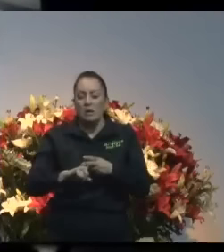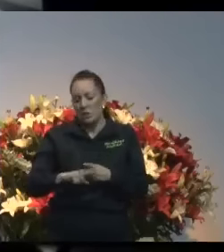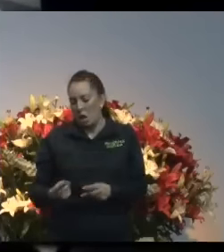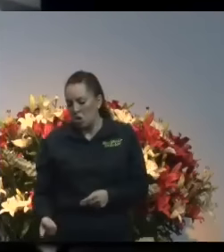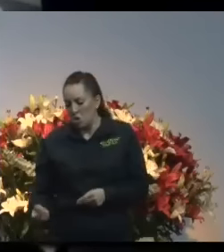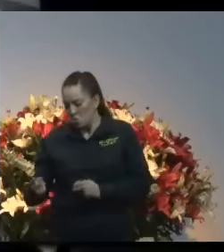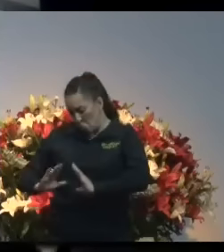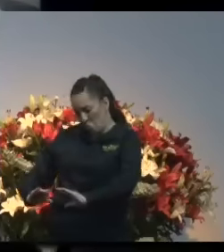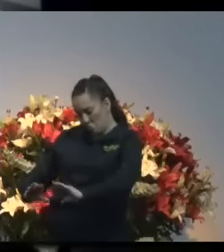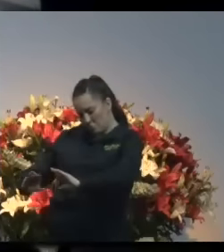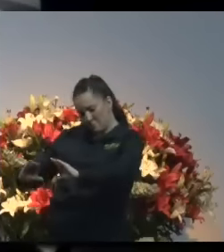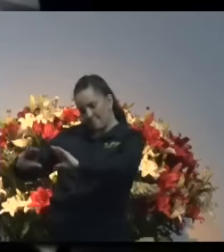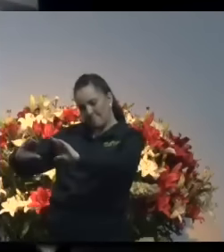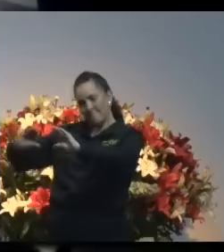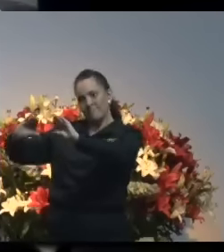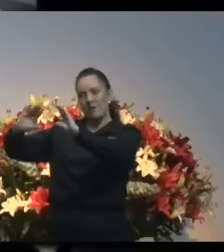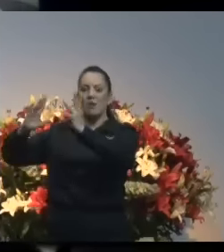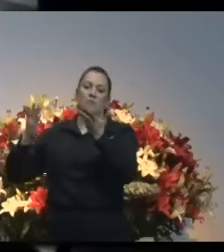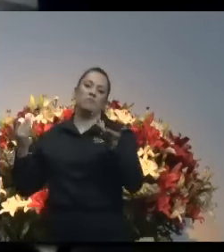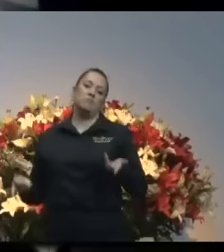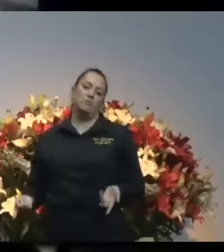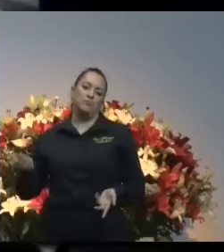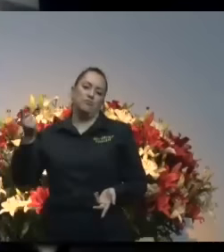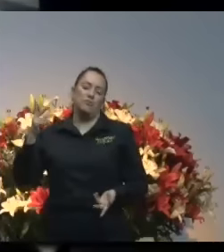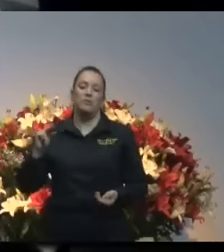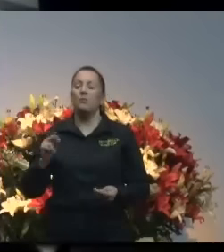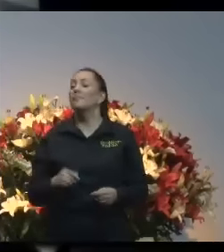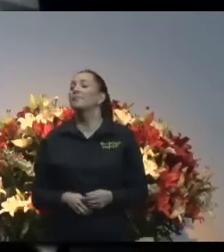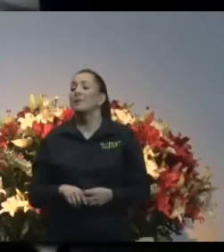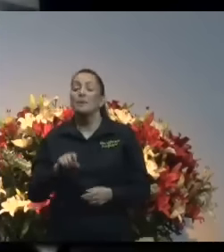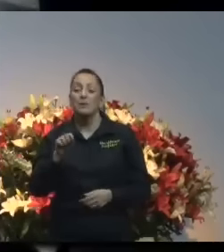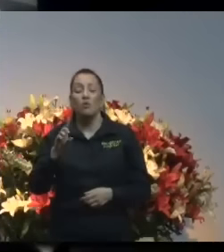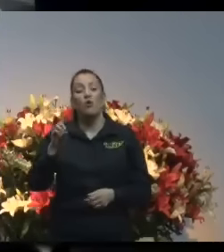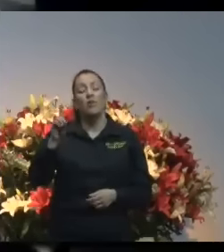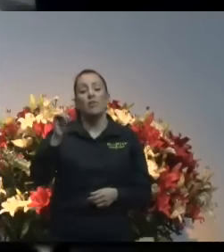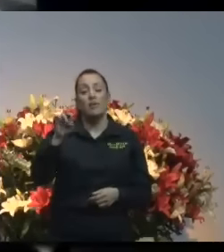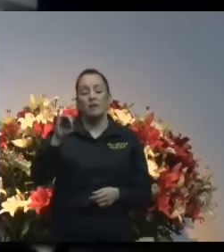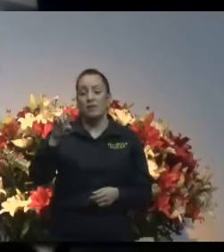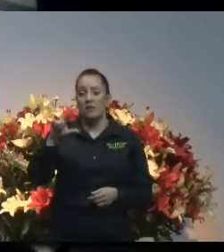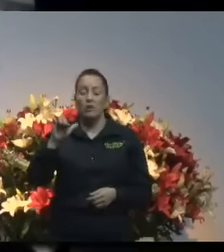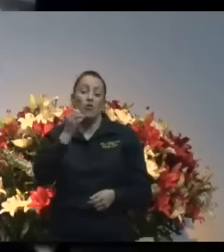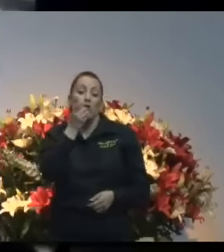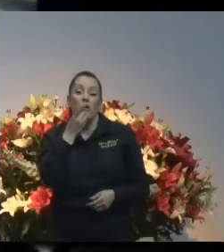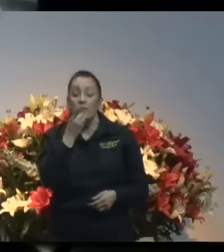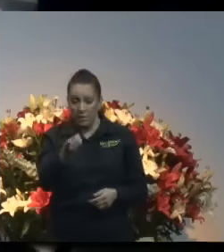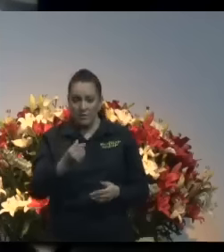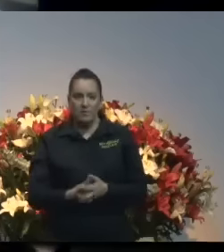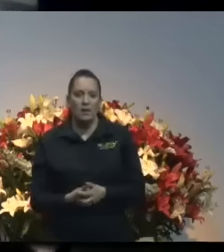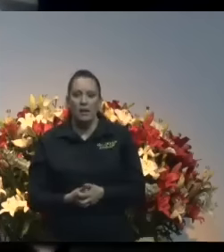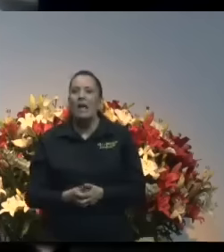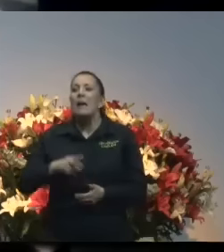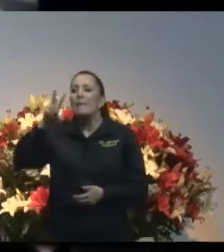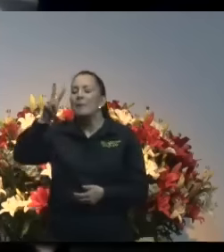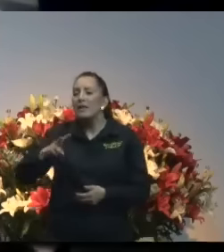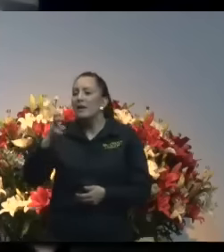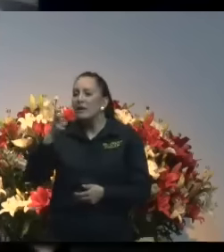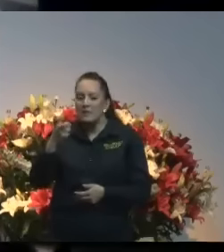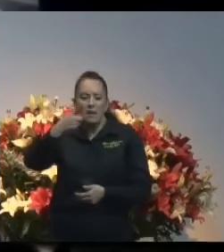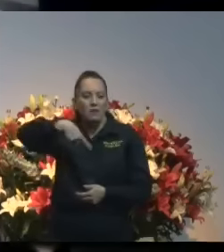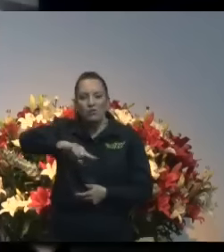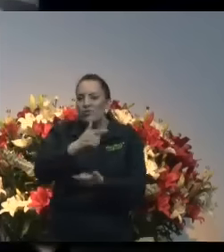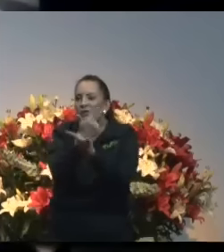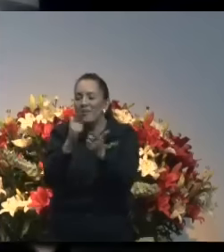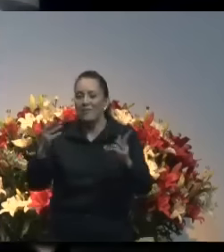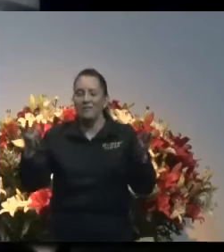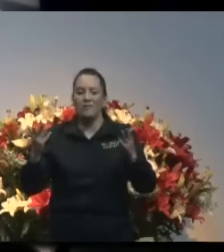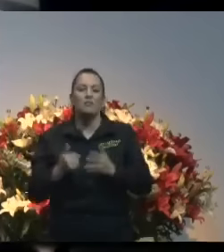es un niño. Como dijo el joven que te antecedió, la verdad nos hará libres. Entonces yo siento que tenemos que cambiar de modelo